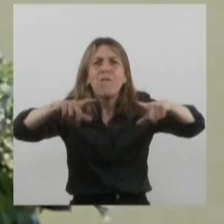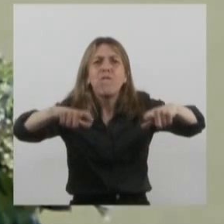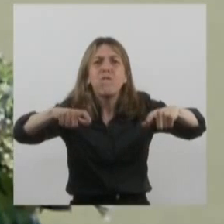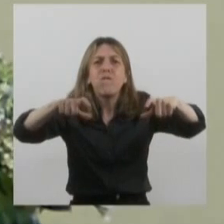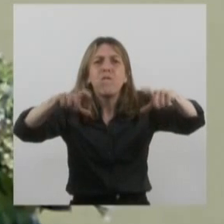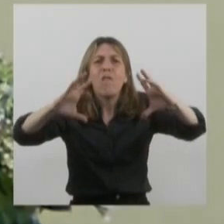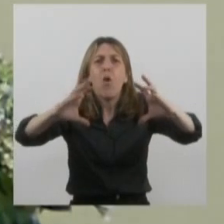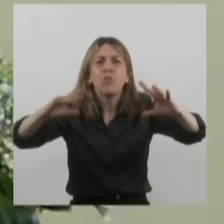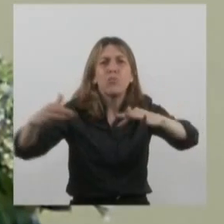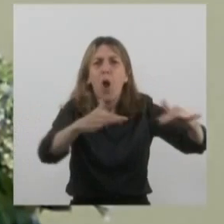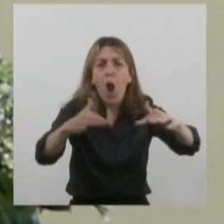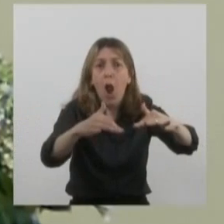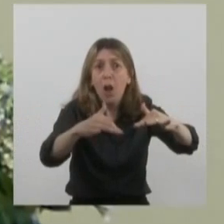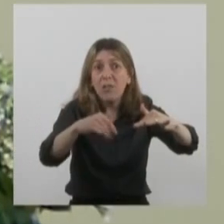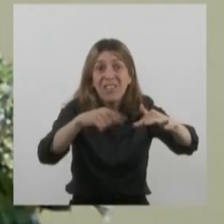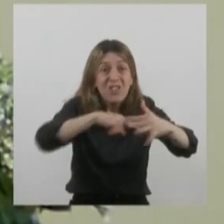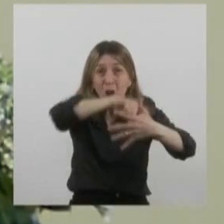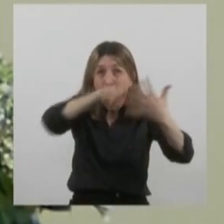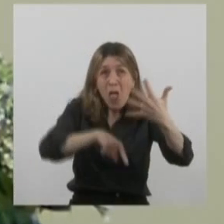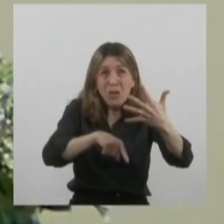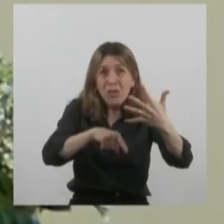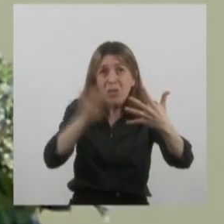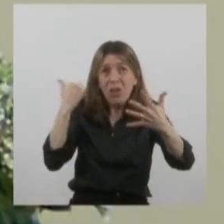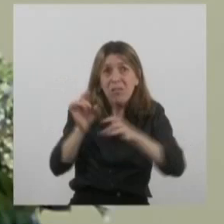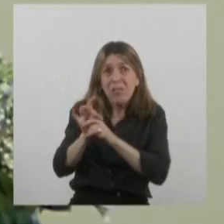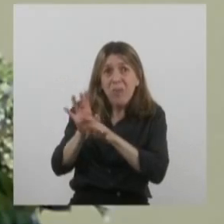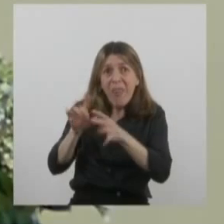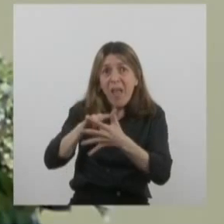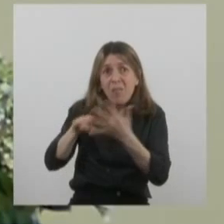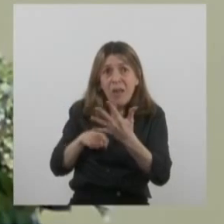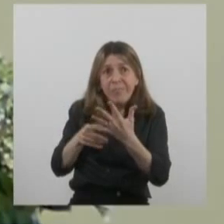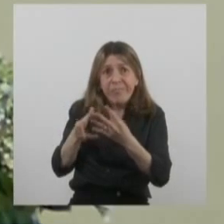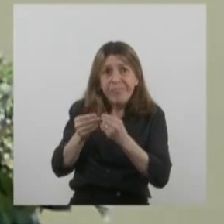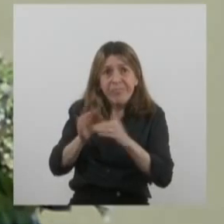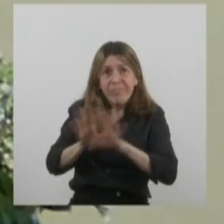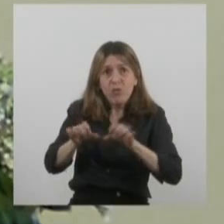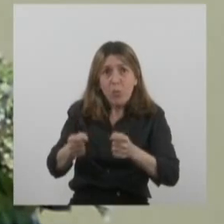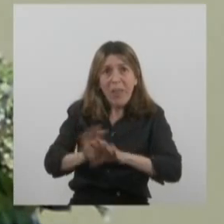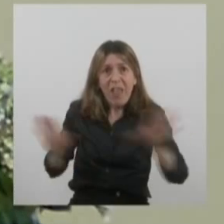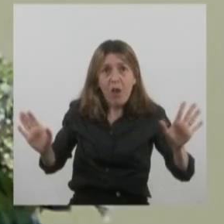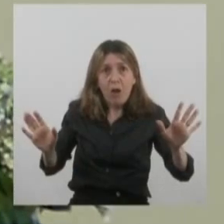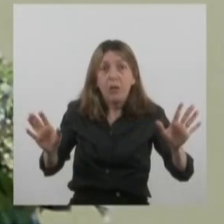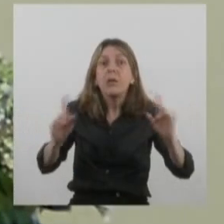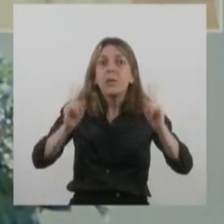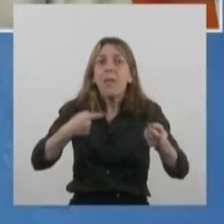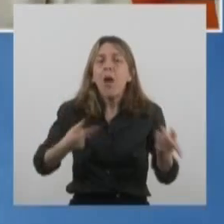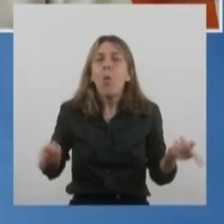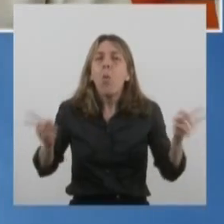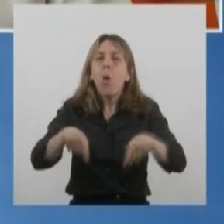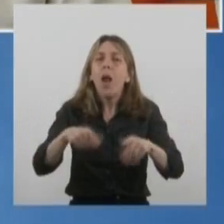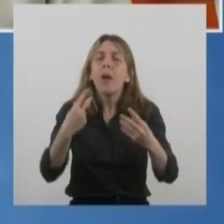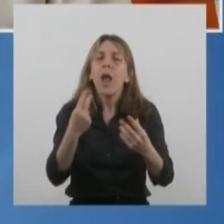la pandemia nos privó de hacer. Y también recuperar el ritmo